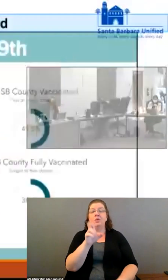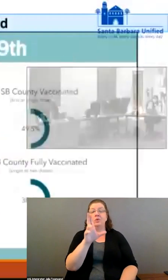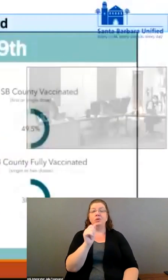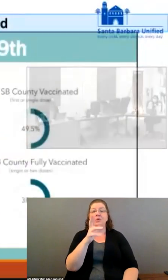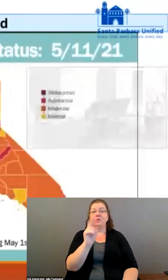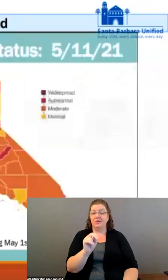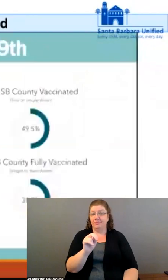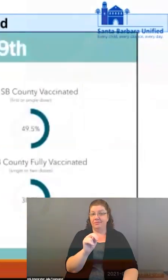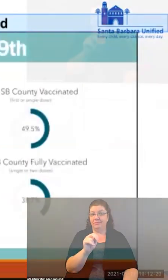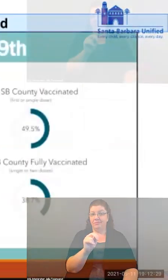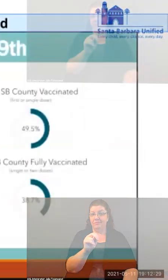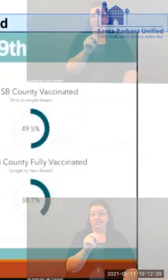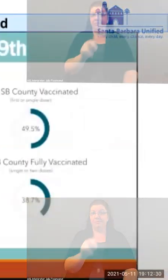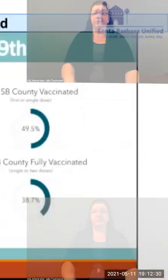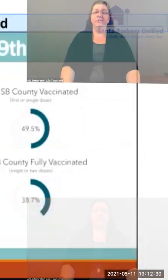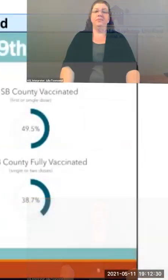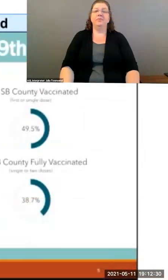nosotros